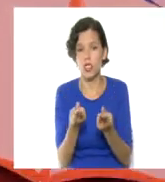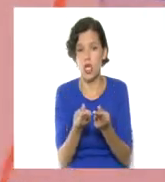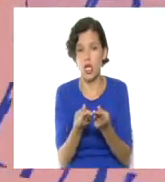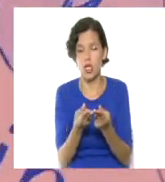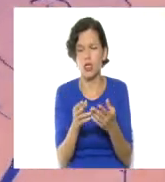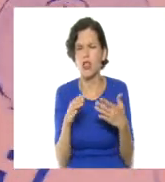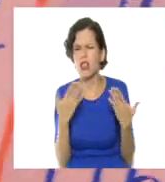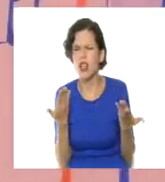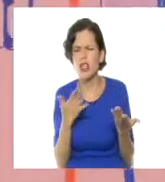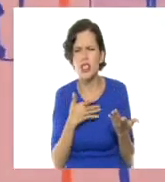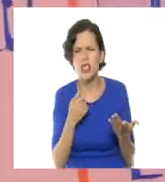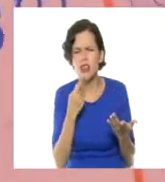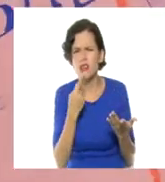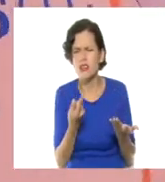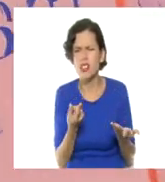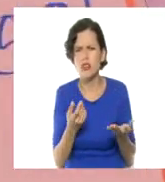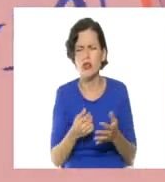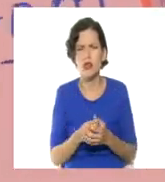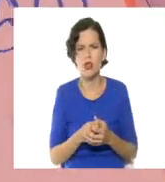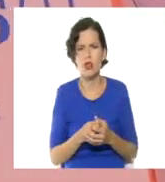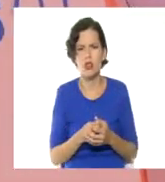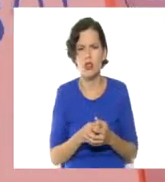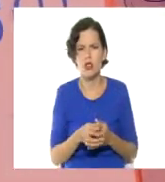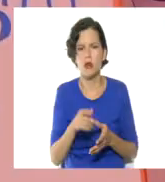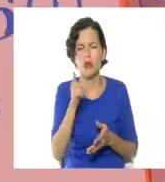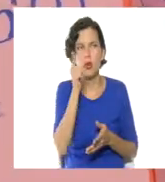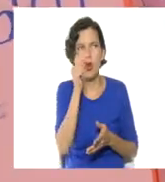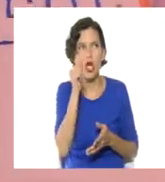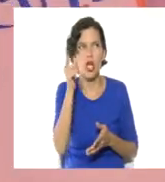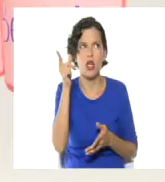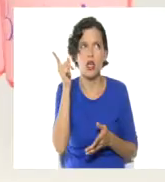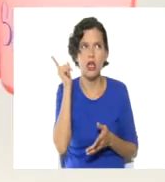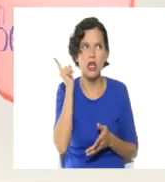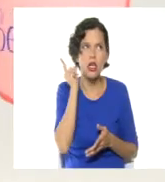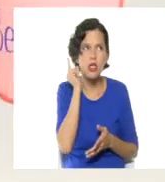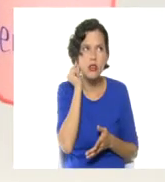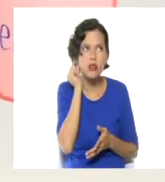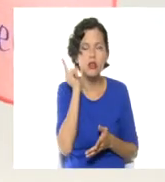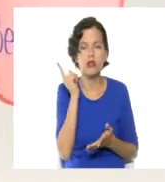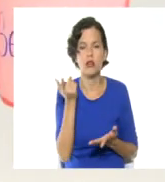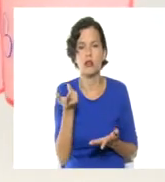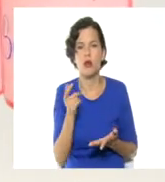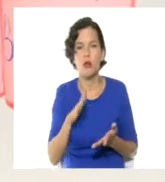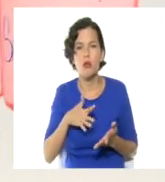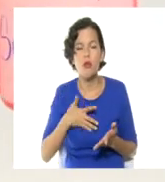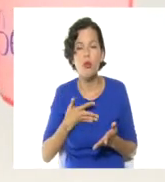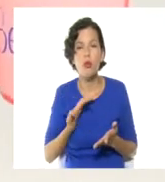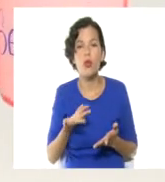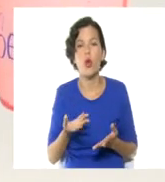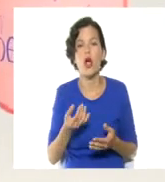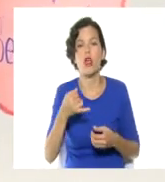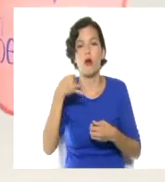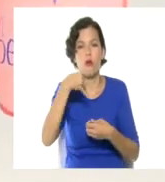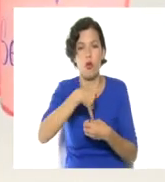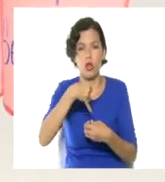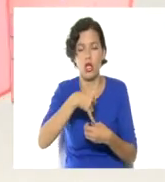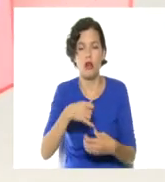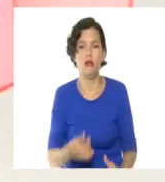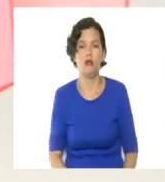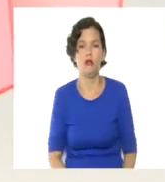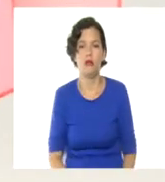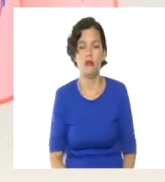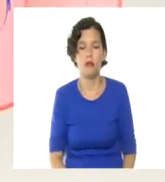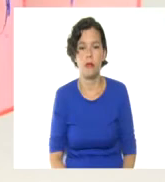eso? Que tanto hombres, mujeres pueden ejercer su derecho al